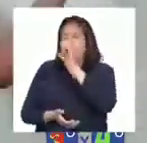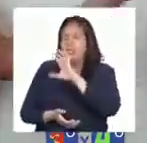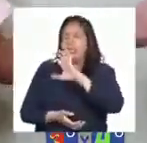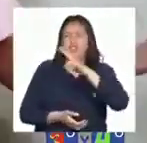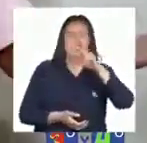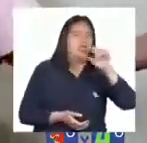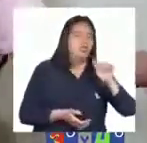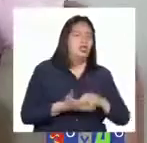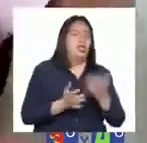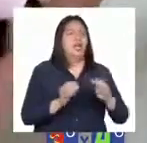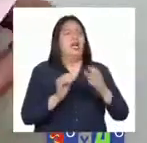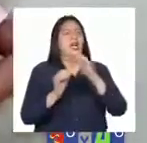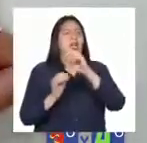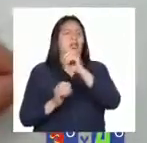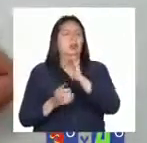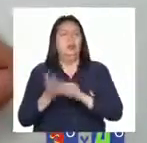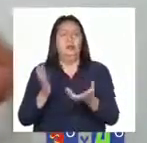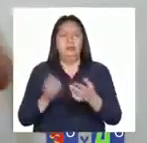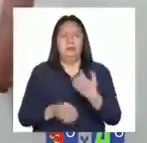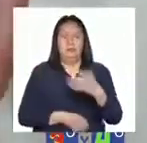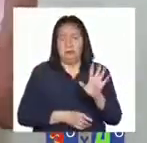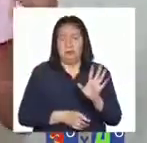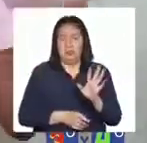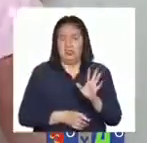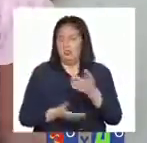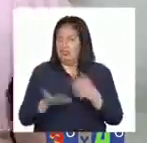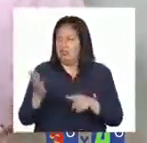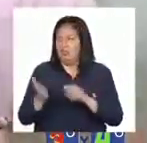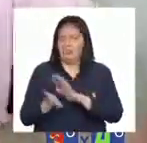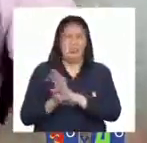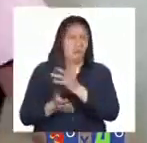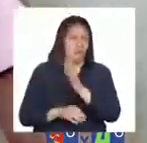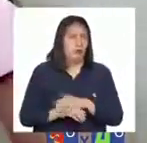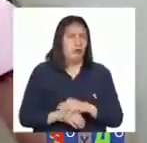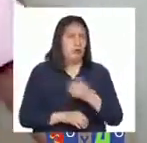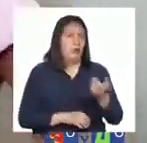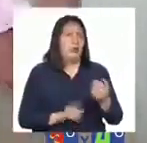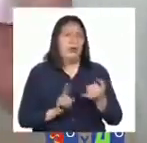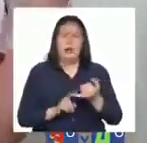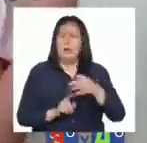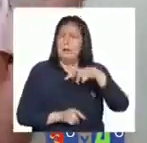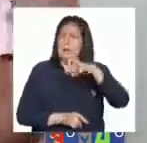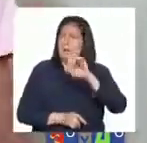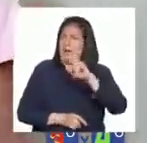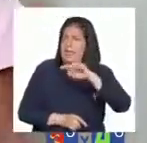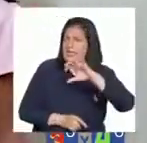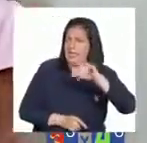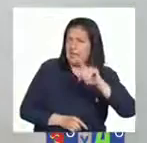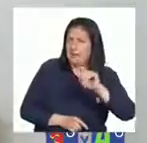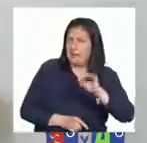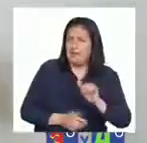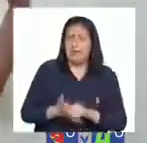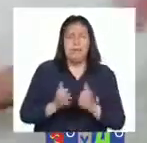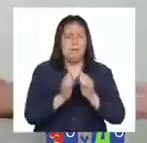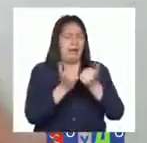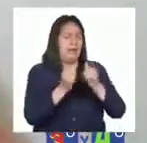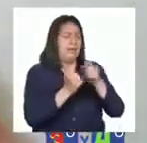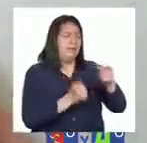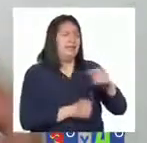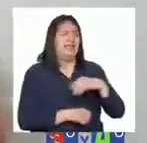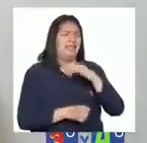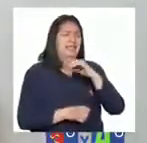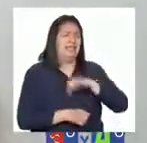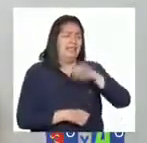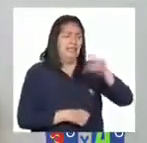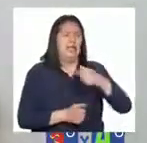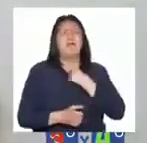jora, tunas, además mandan queso, panchapla de la sierra. A mí me gustan mucho